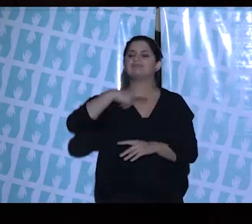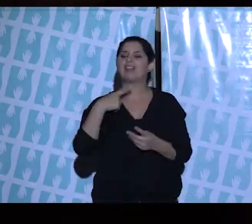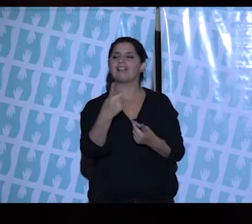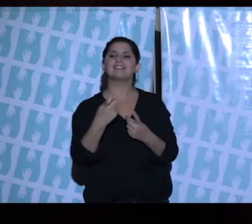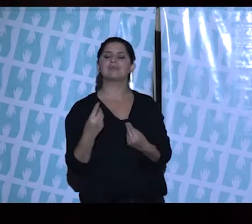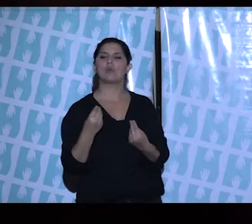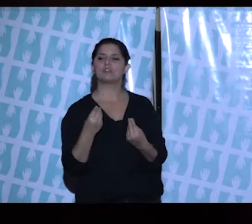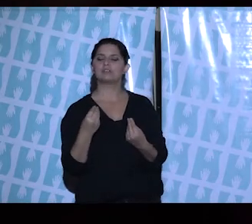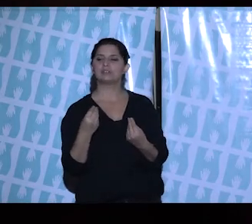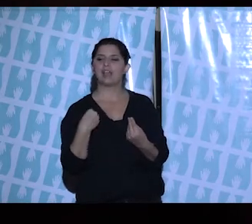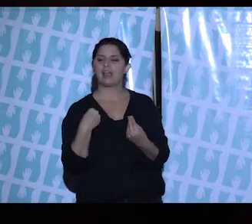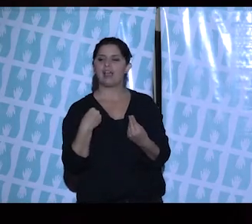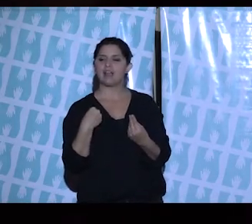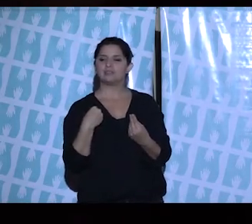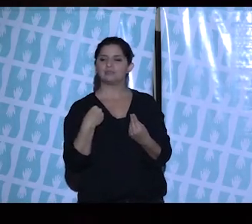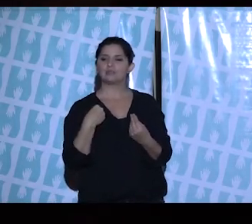necesitamos de lo que se denominan